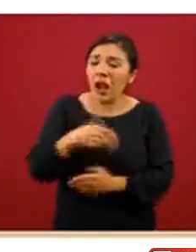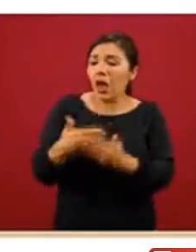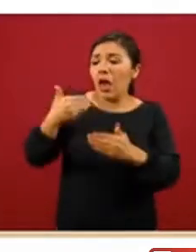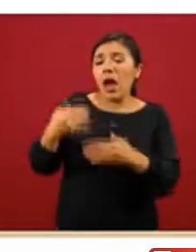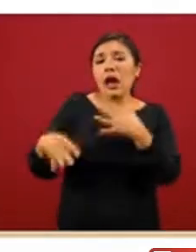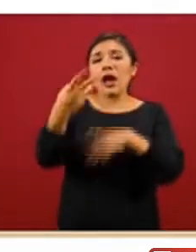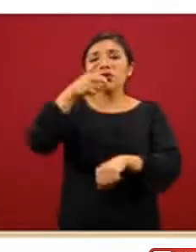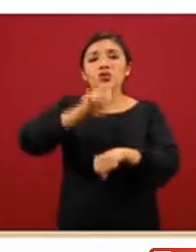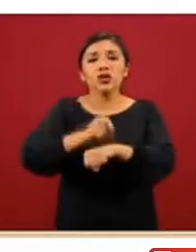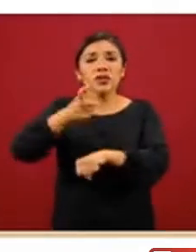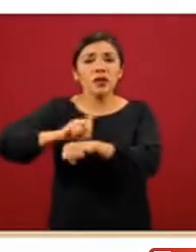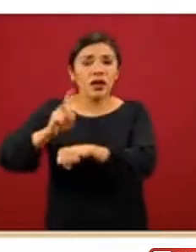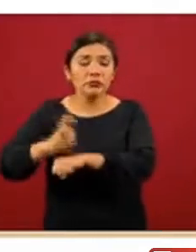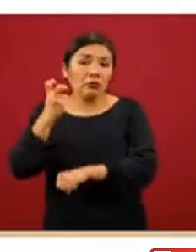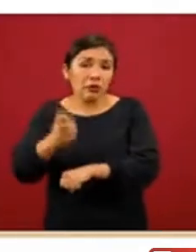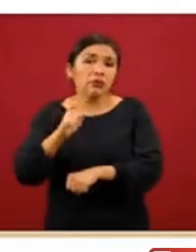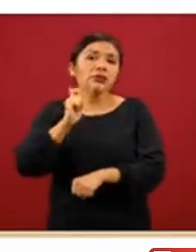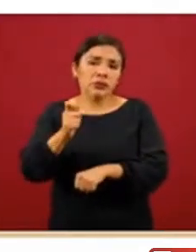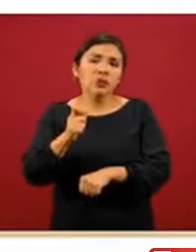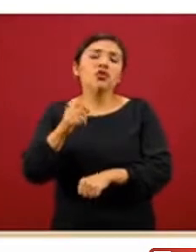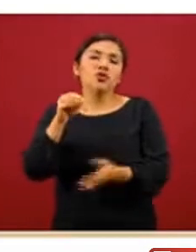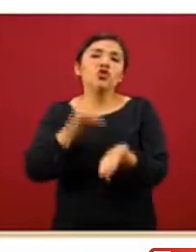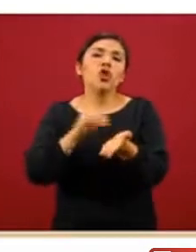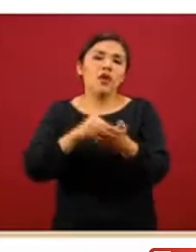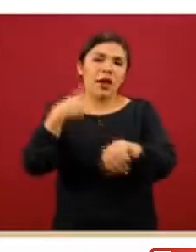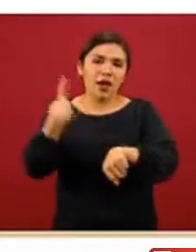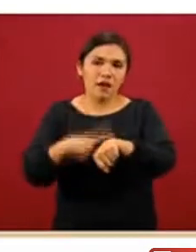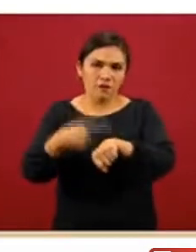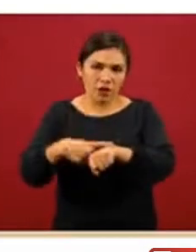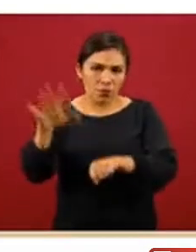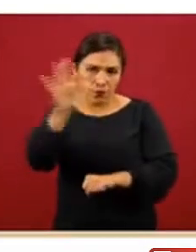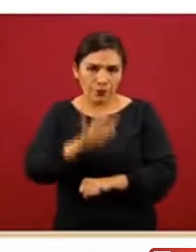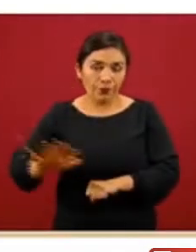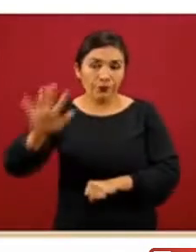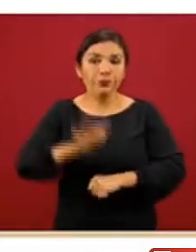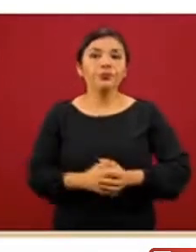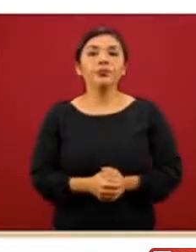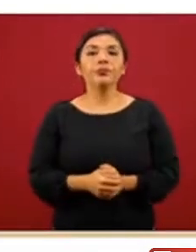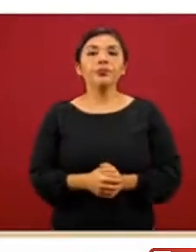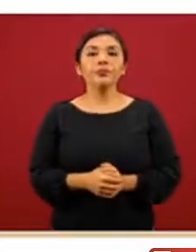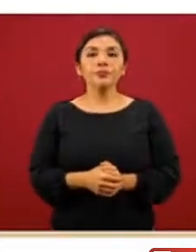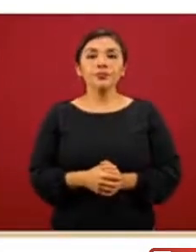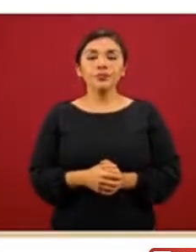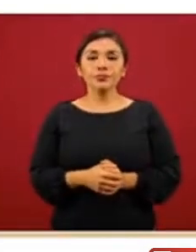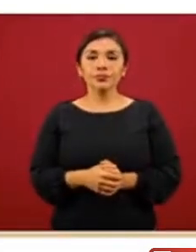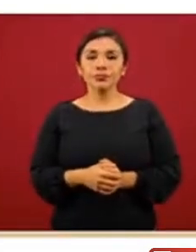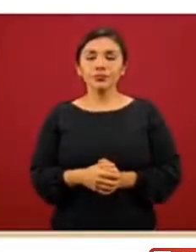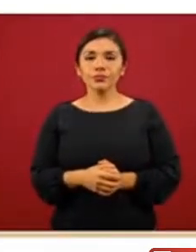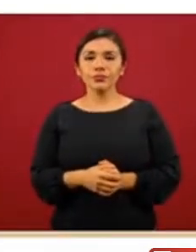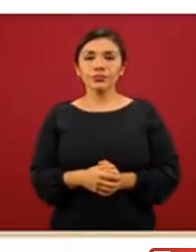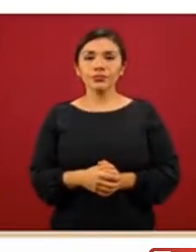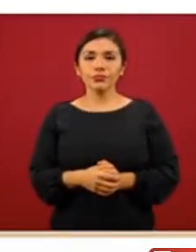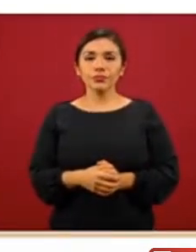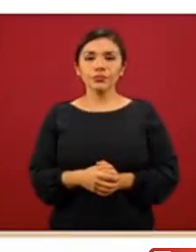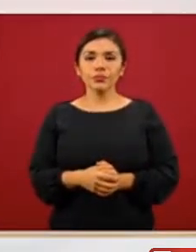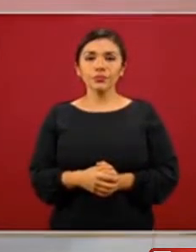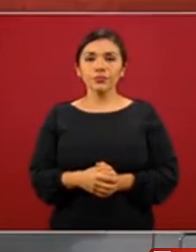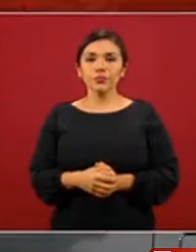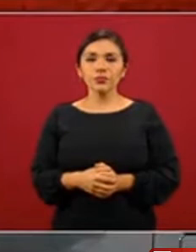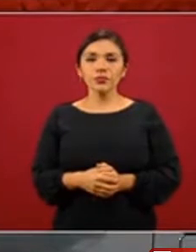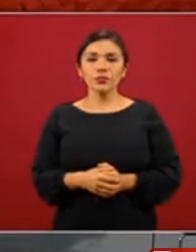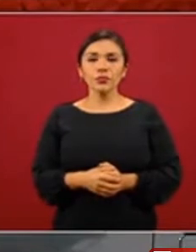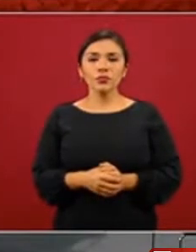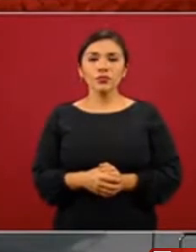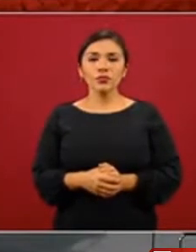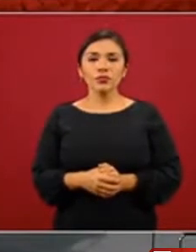por lo tanto se representan esta epidemia activa en el país. En la siguiente diapositiva veremos actualizado el